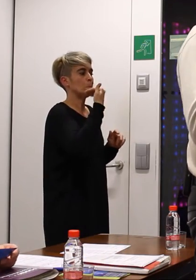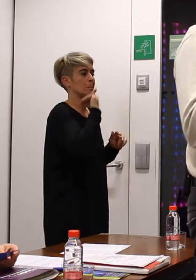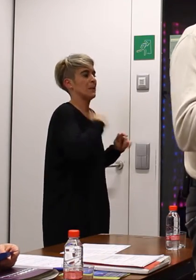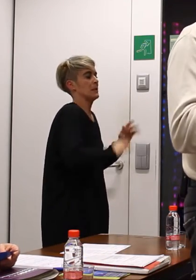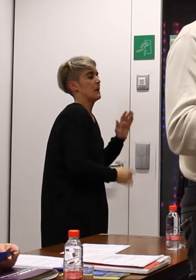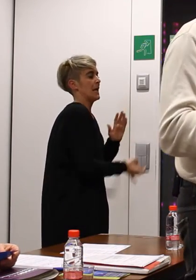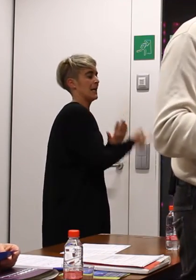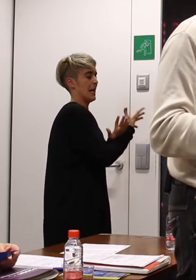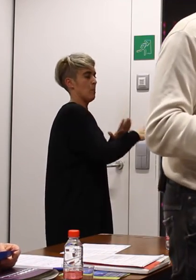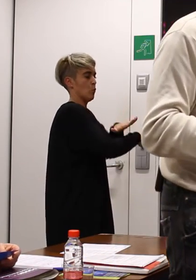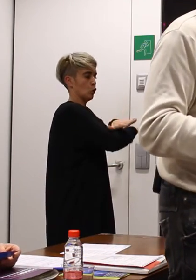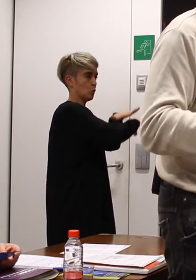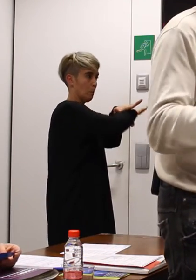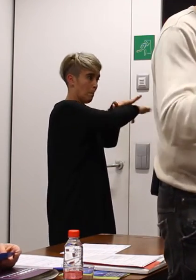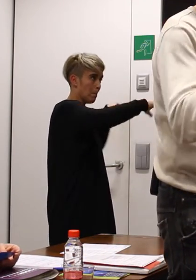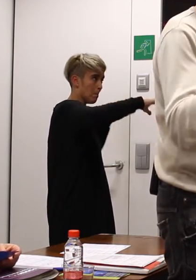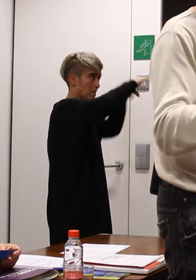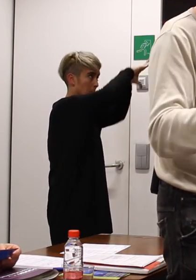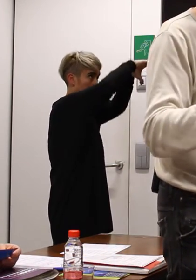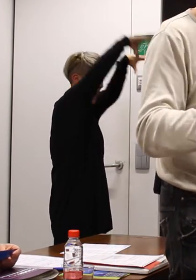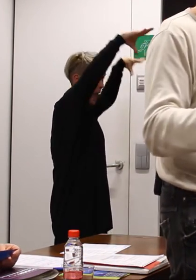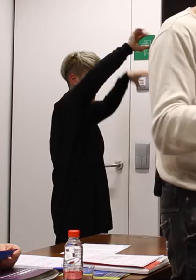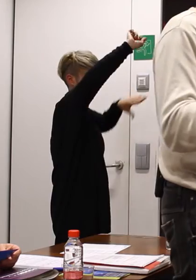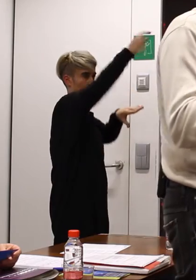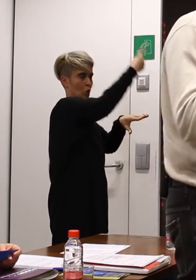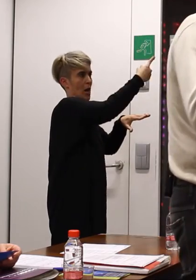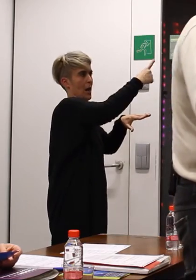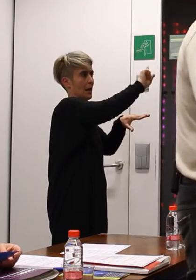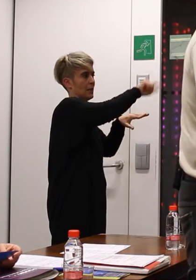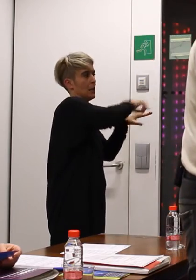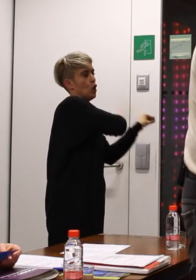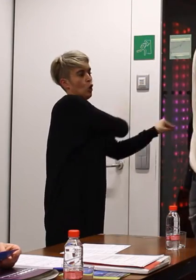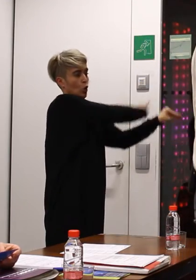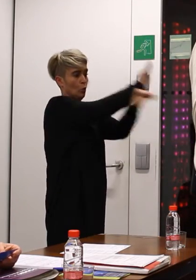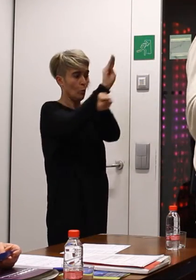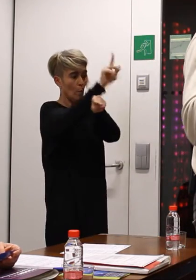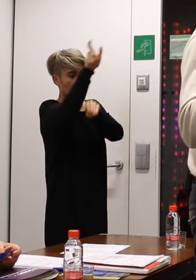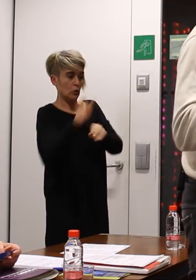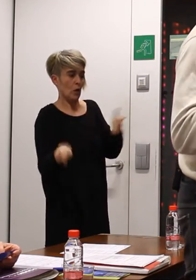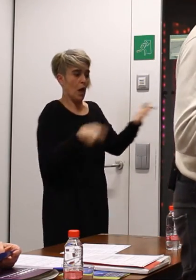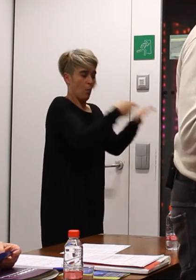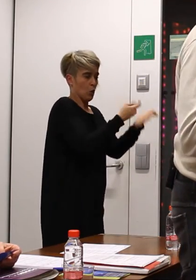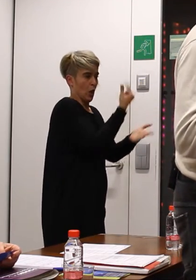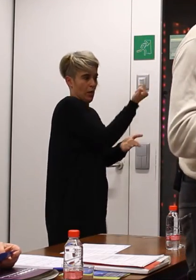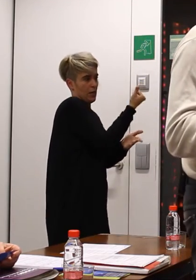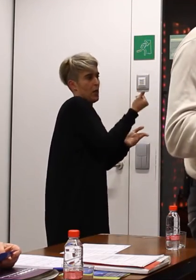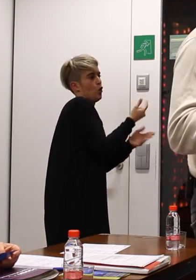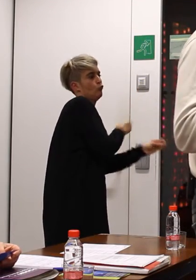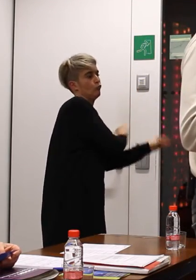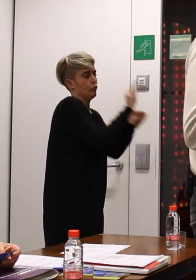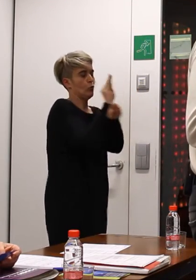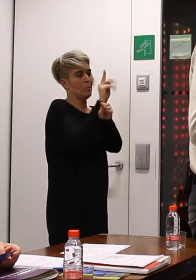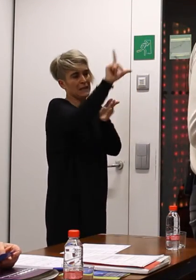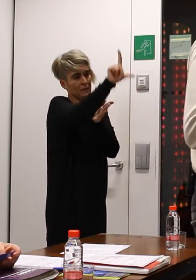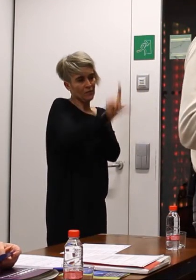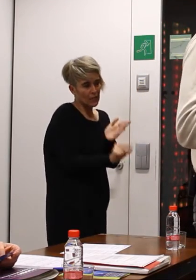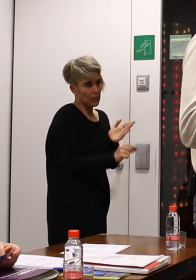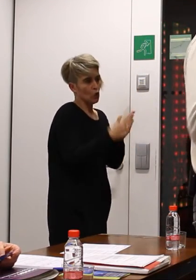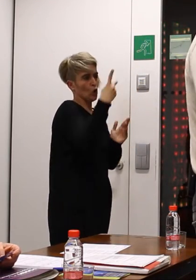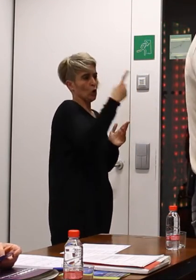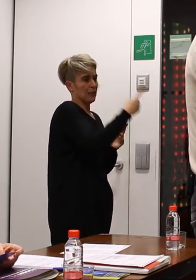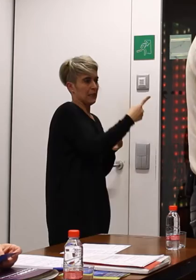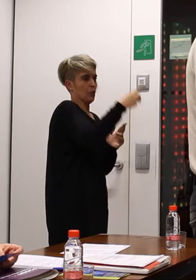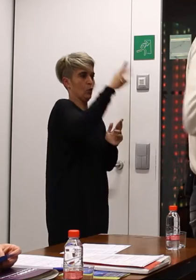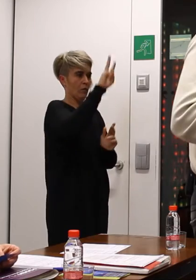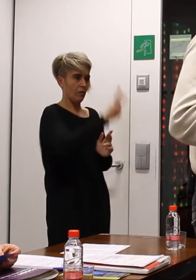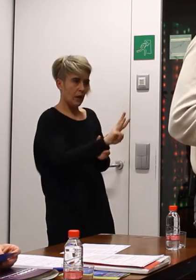los kilovatios que Soma Energía provee, que dicho sea de paso, pueden ser un poco más baratos por regla general que los que proveen las compañías sucias.